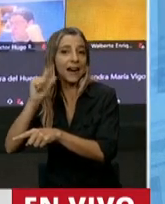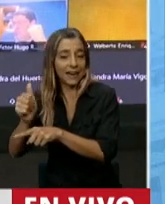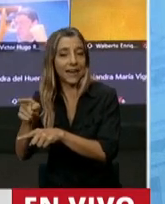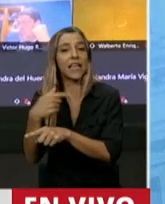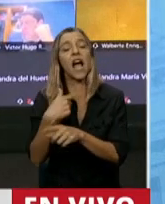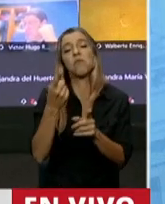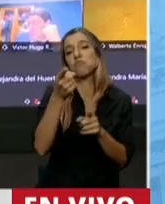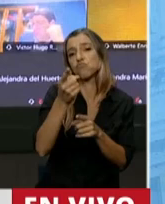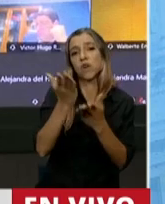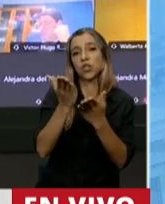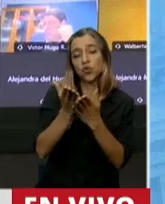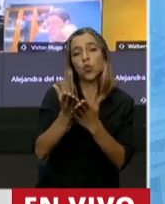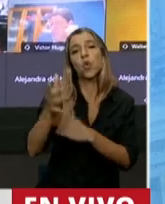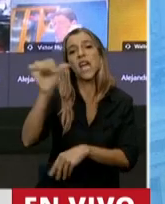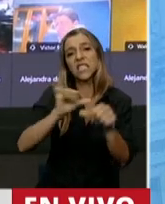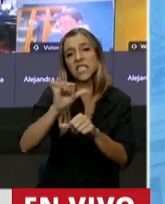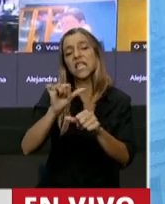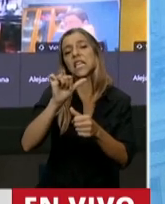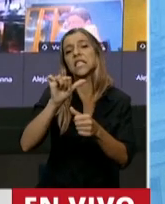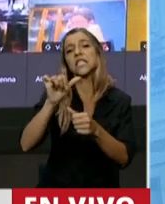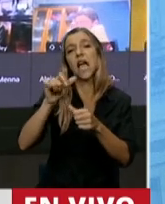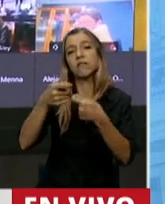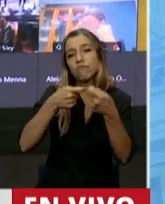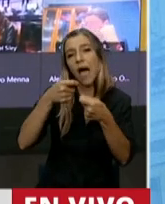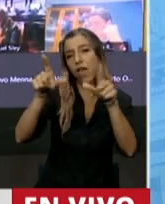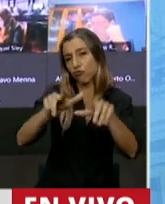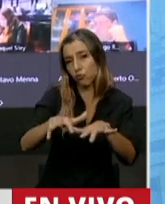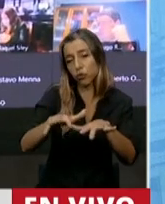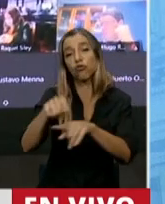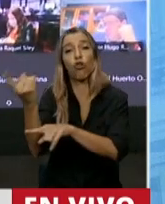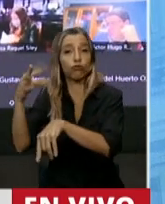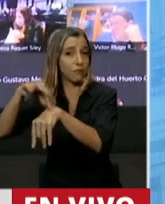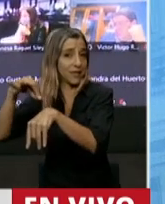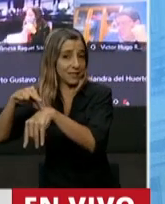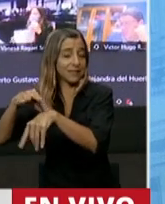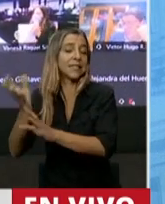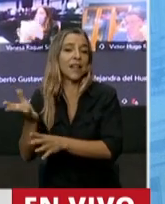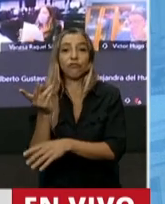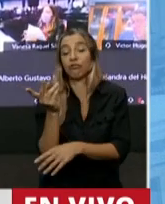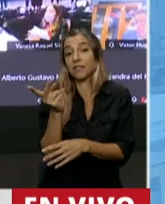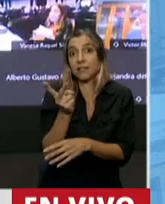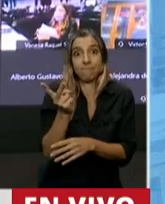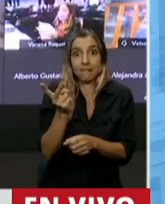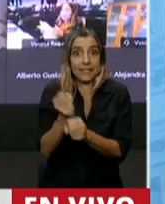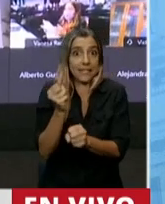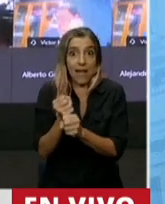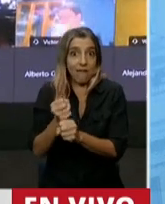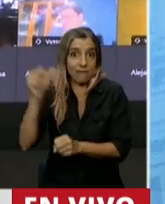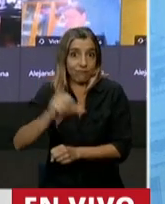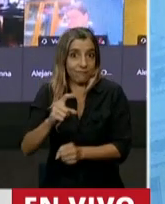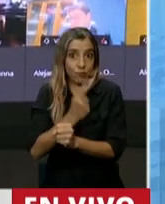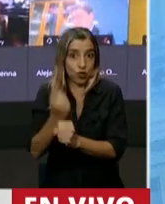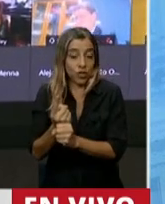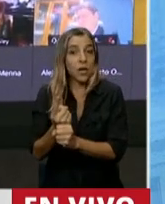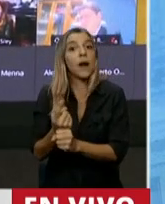ciencias y gestión de la computación y otro medicina, por eso por la carga horaria no pueden trabajar. Y Norma es docente